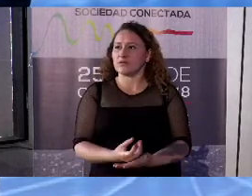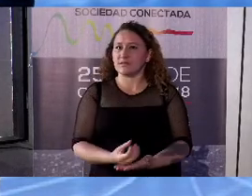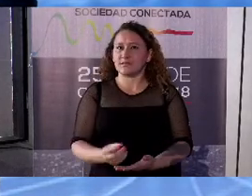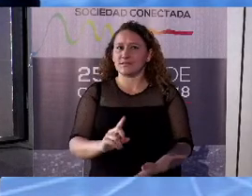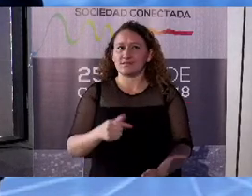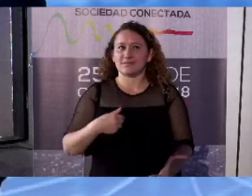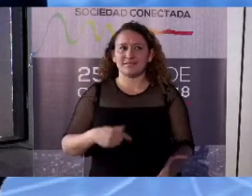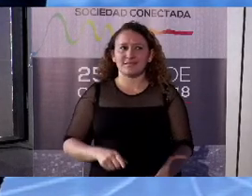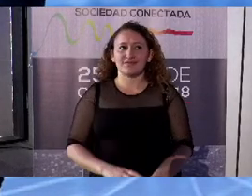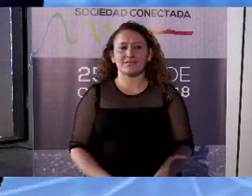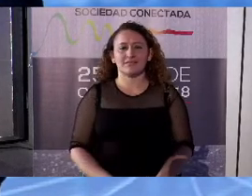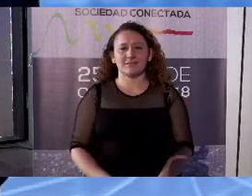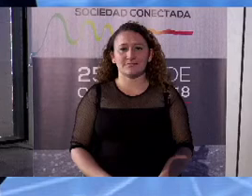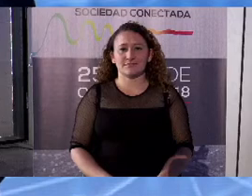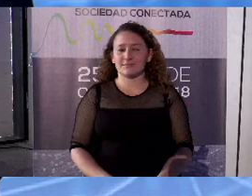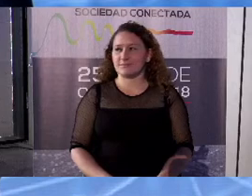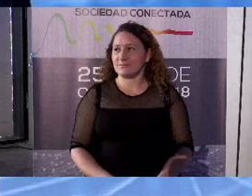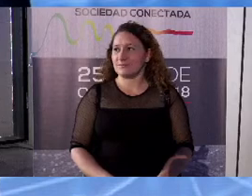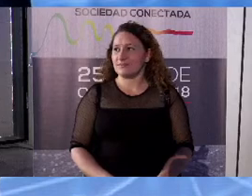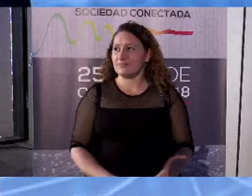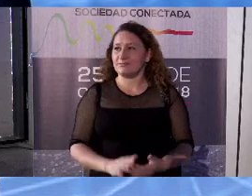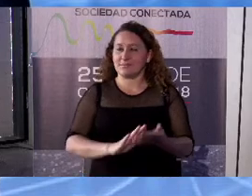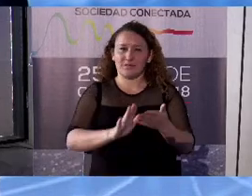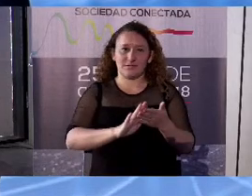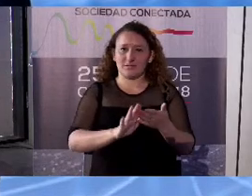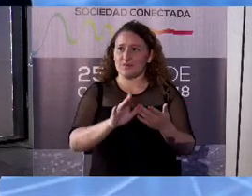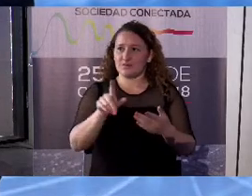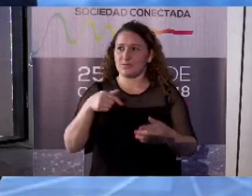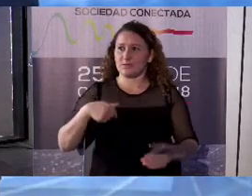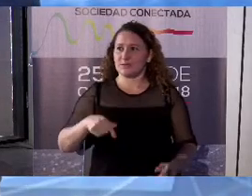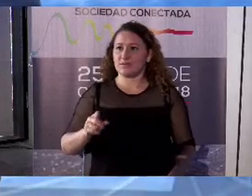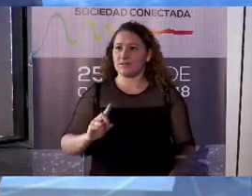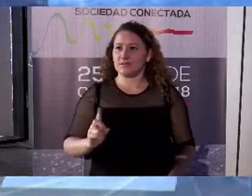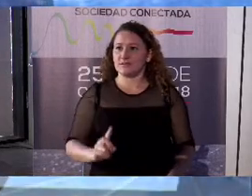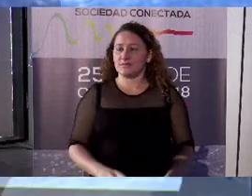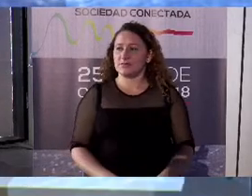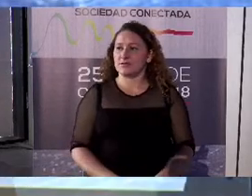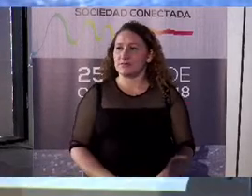A ver no perdón esa no